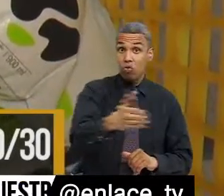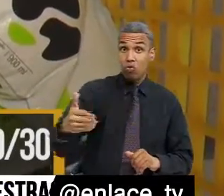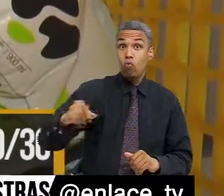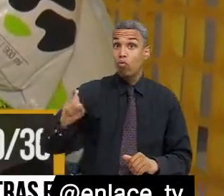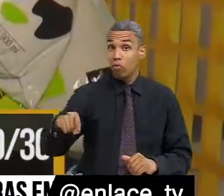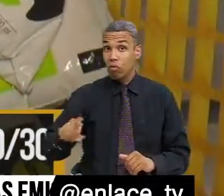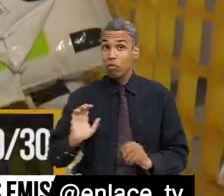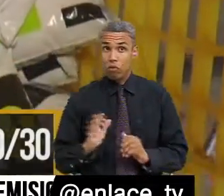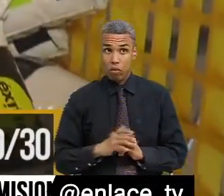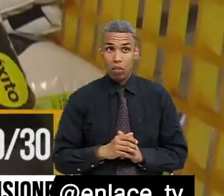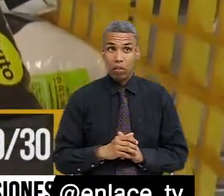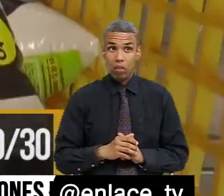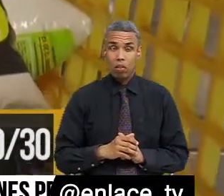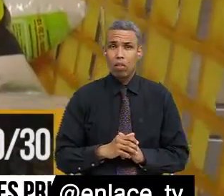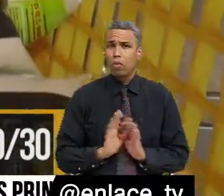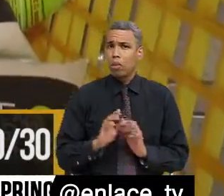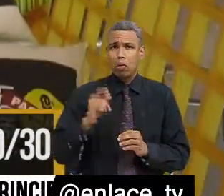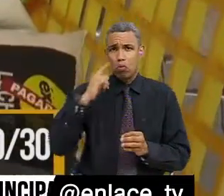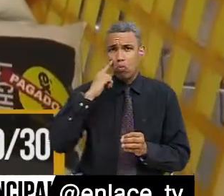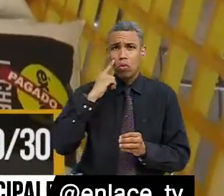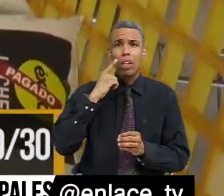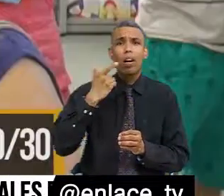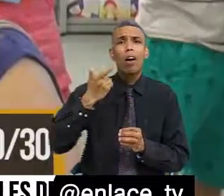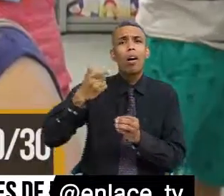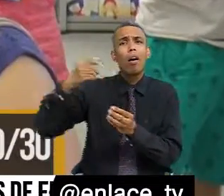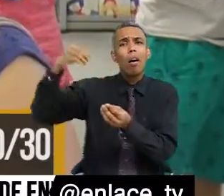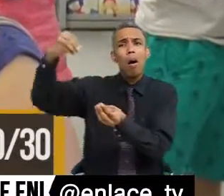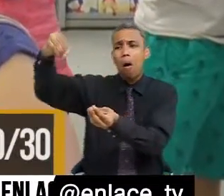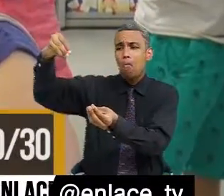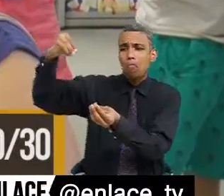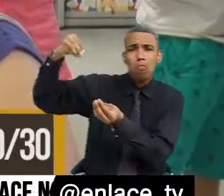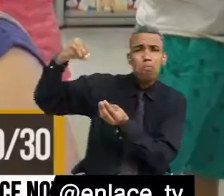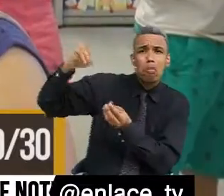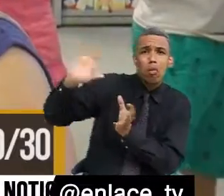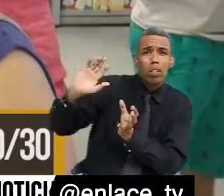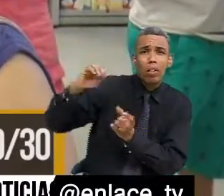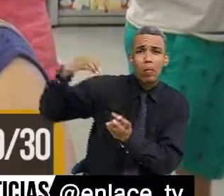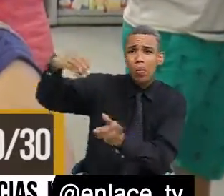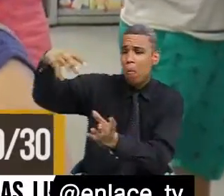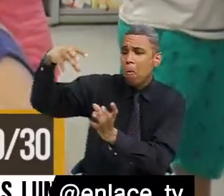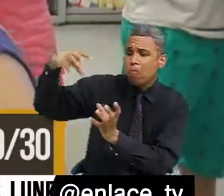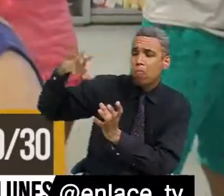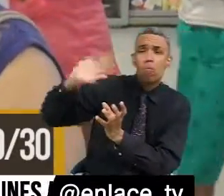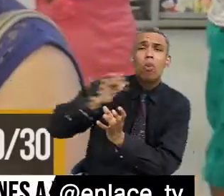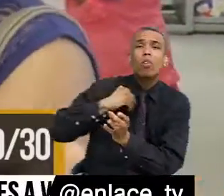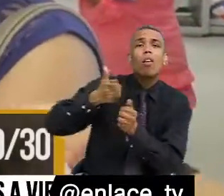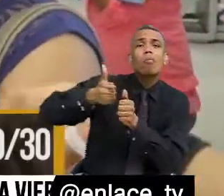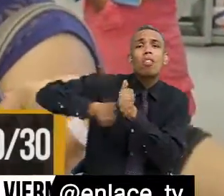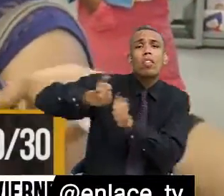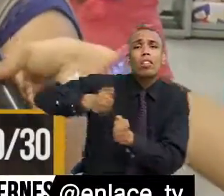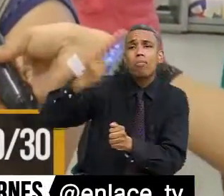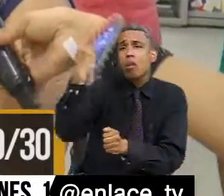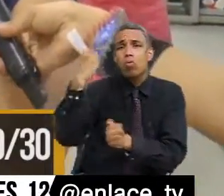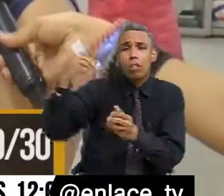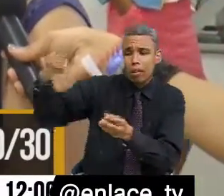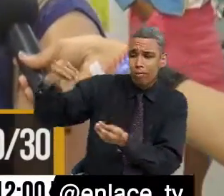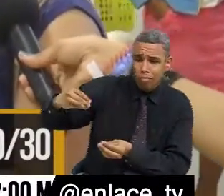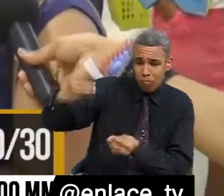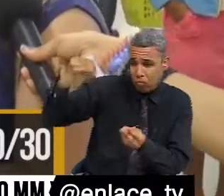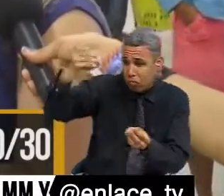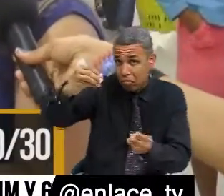un granito de arena con una bolsa de leche, alimentan muchos niños. Claro. Precisamente voy a comprar de esta,